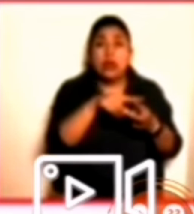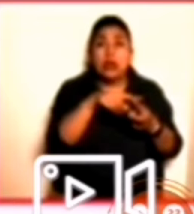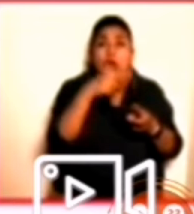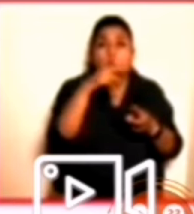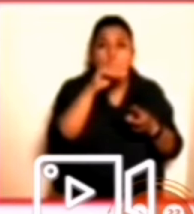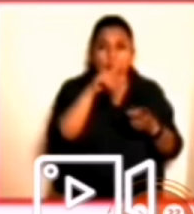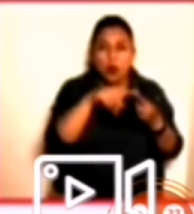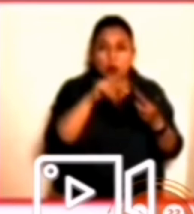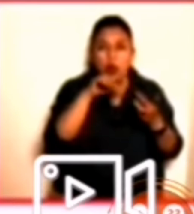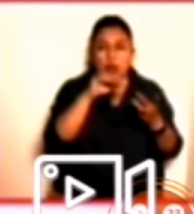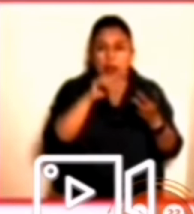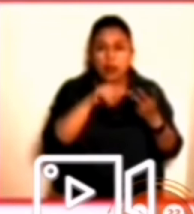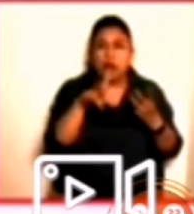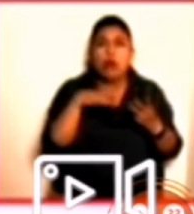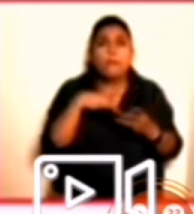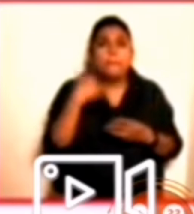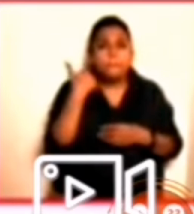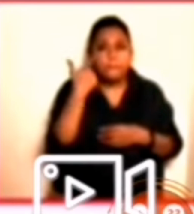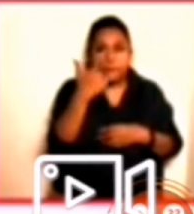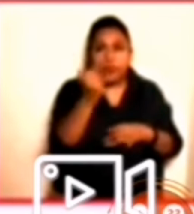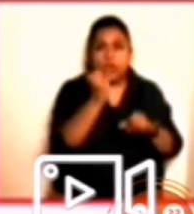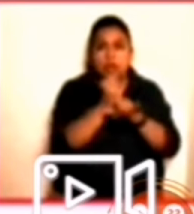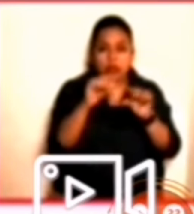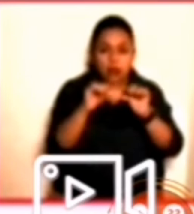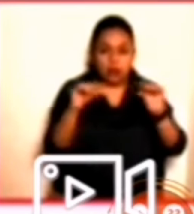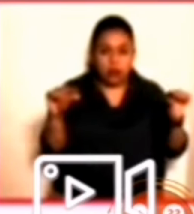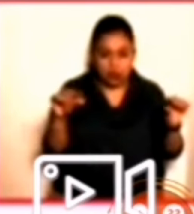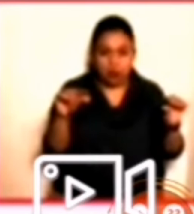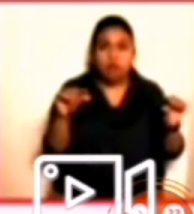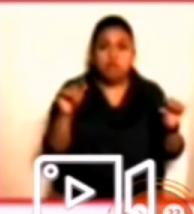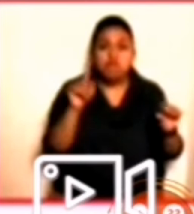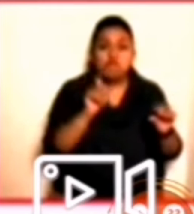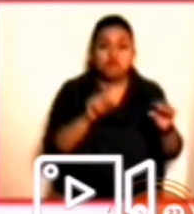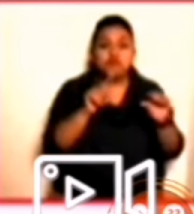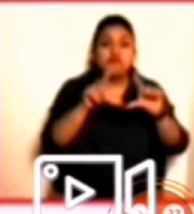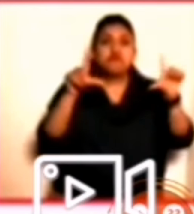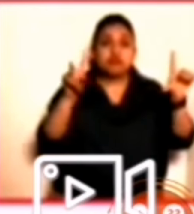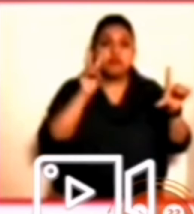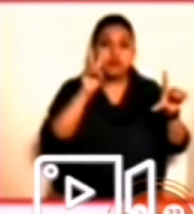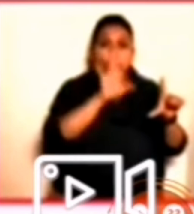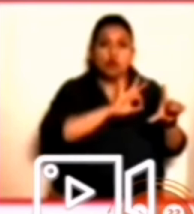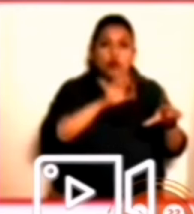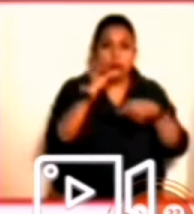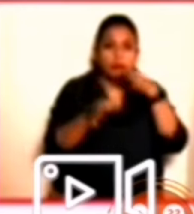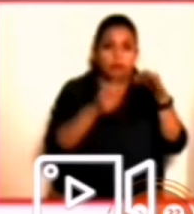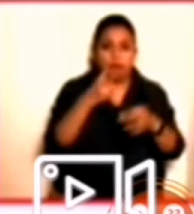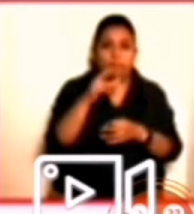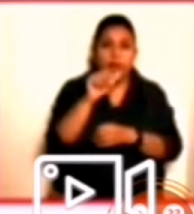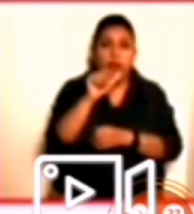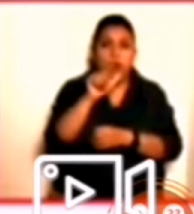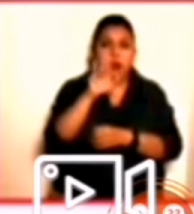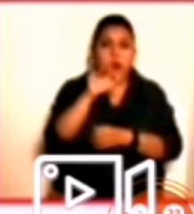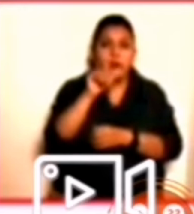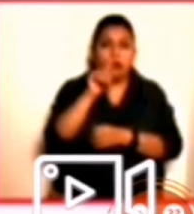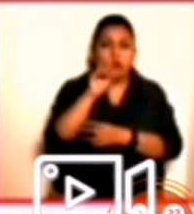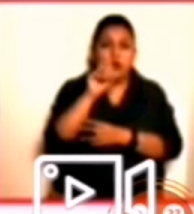llamada araujo puede ser vista en la liga que aparece en pantalla noticias 22 alberto aranda